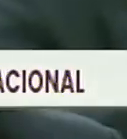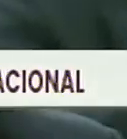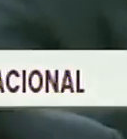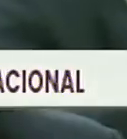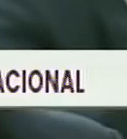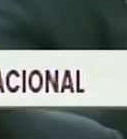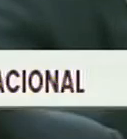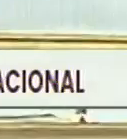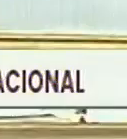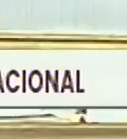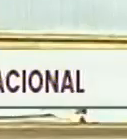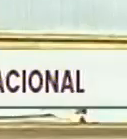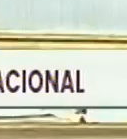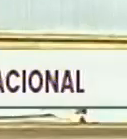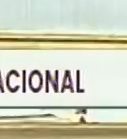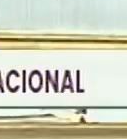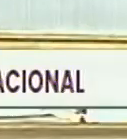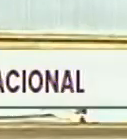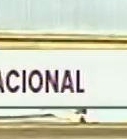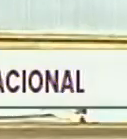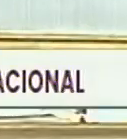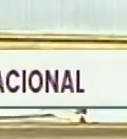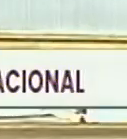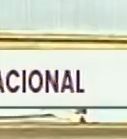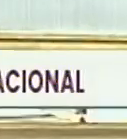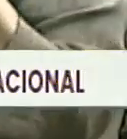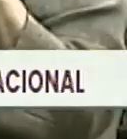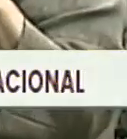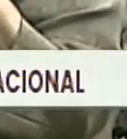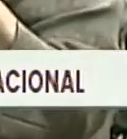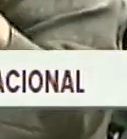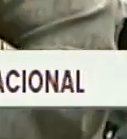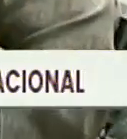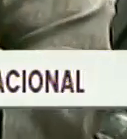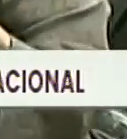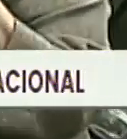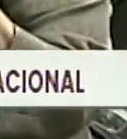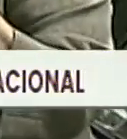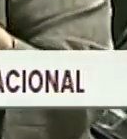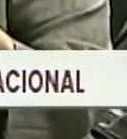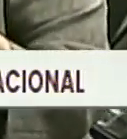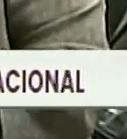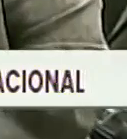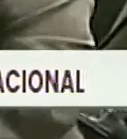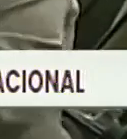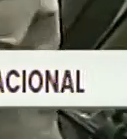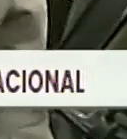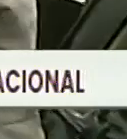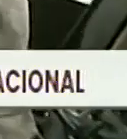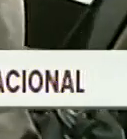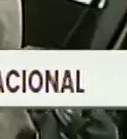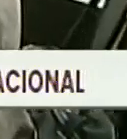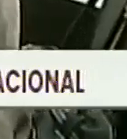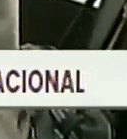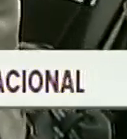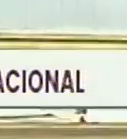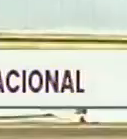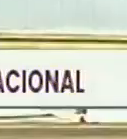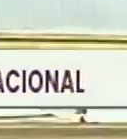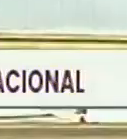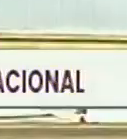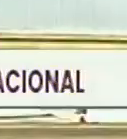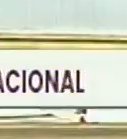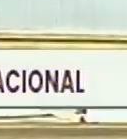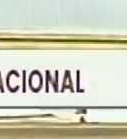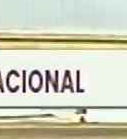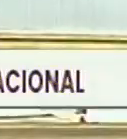especial tiene 20 minutos para que analice en un salón aledaño a esta plenaria todo lo